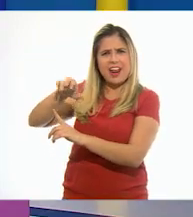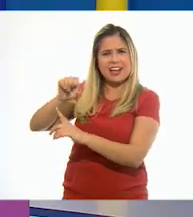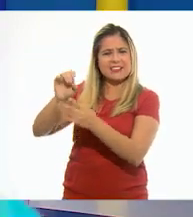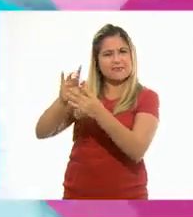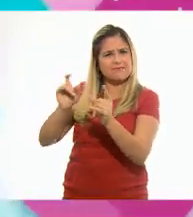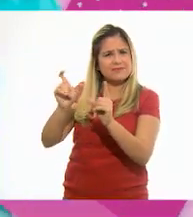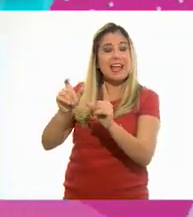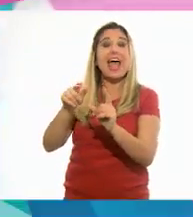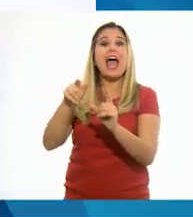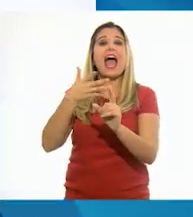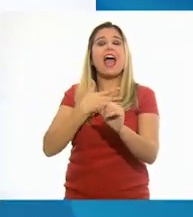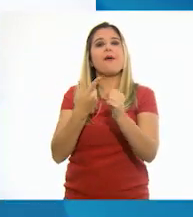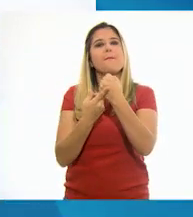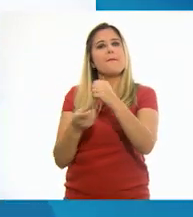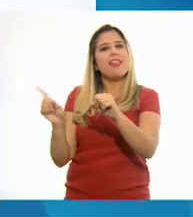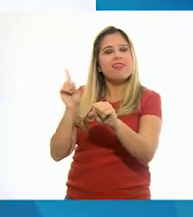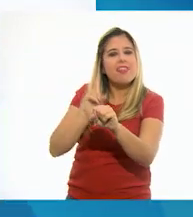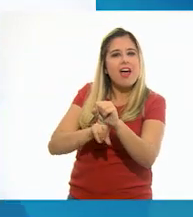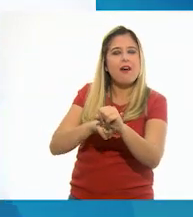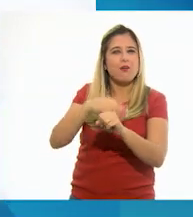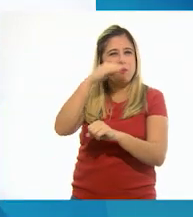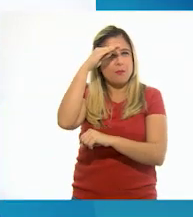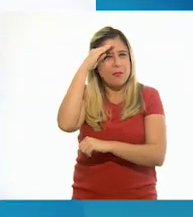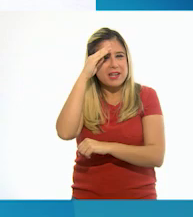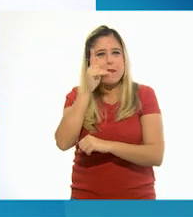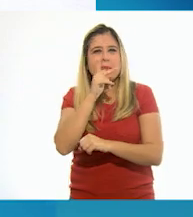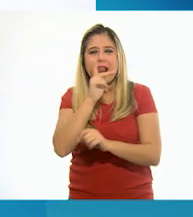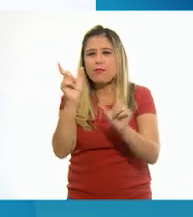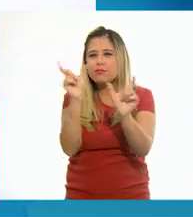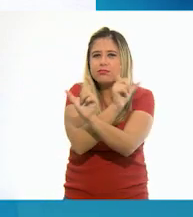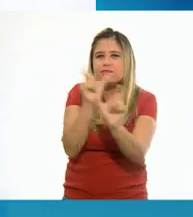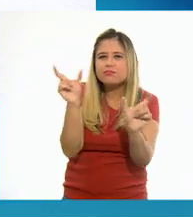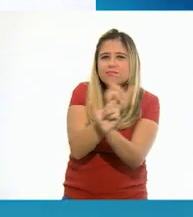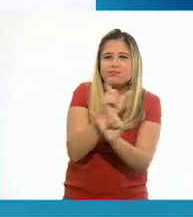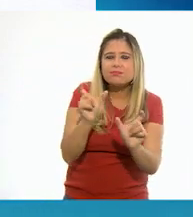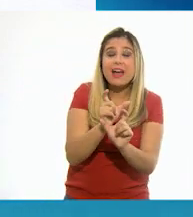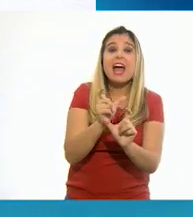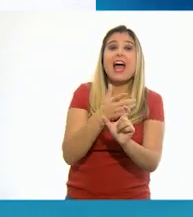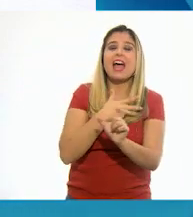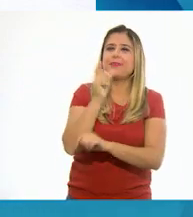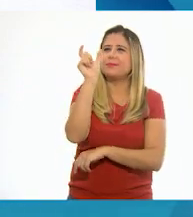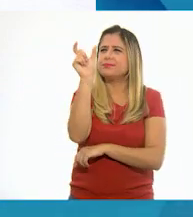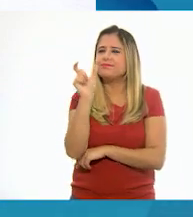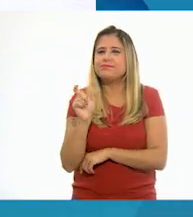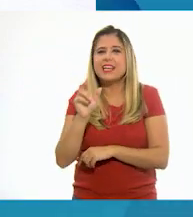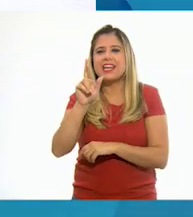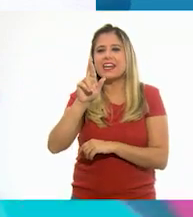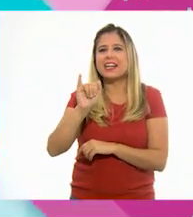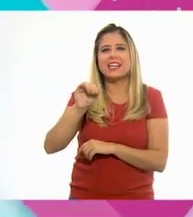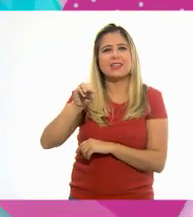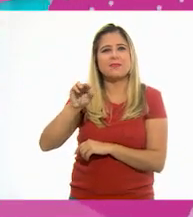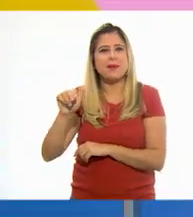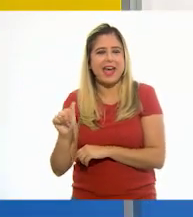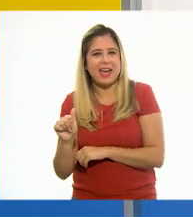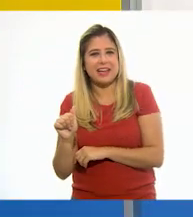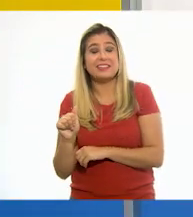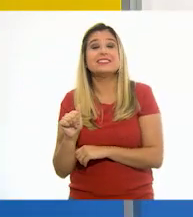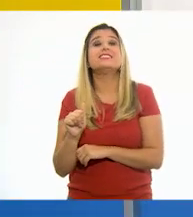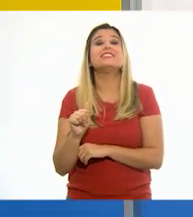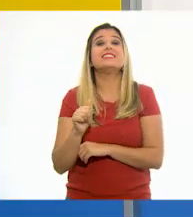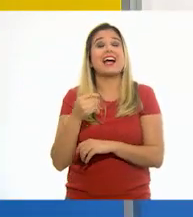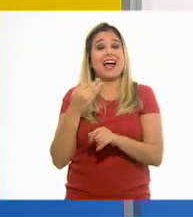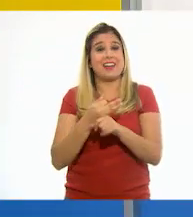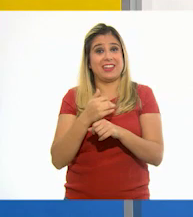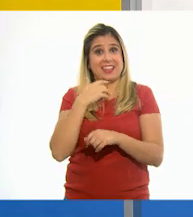tiene metáforas, analogías, juego de palabras y rima. Muy bien. ¿Qué les parece si jugamos